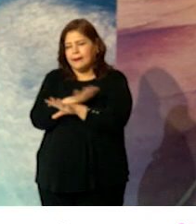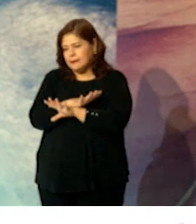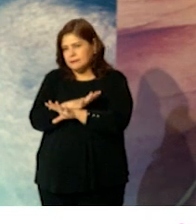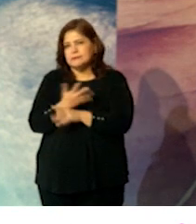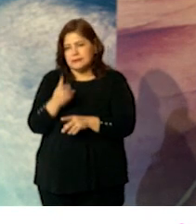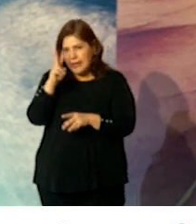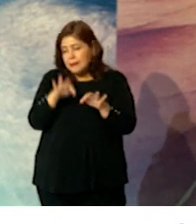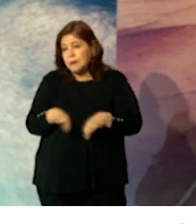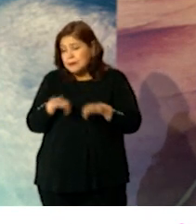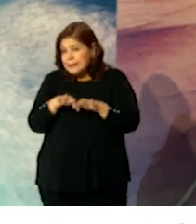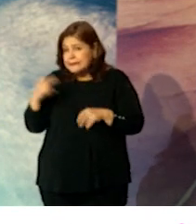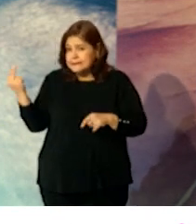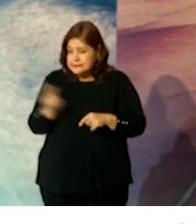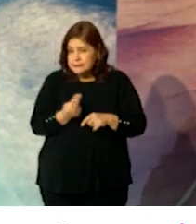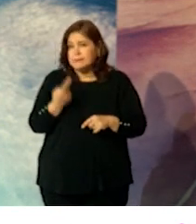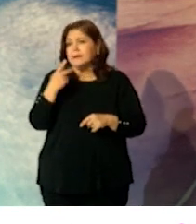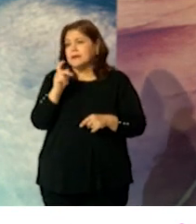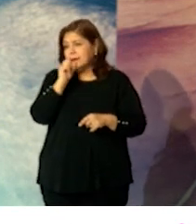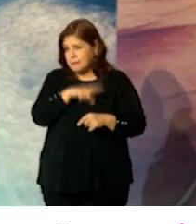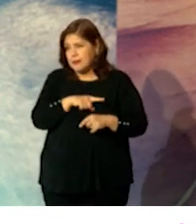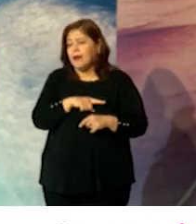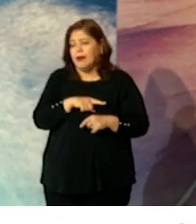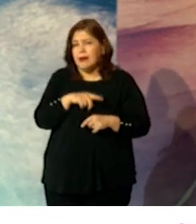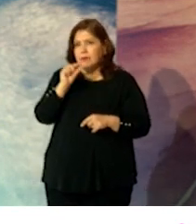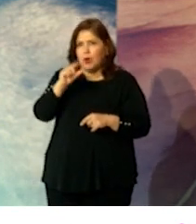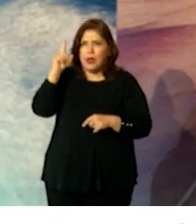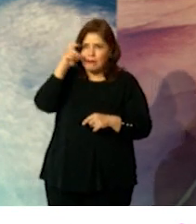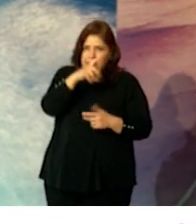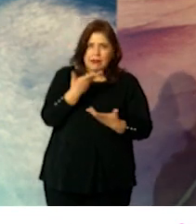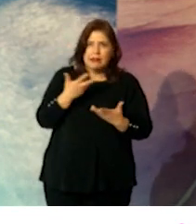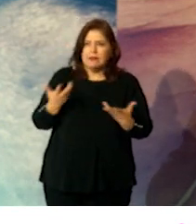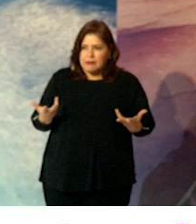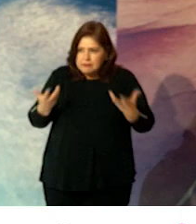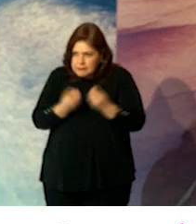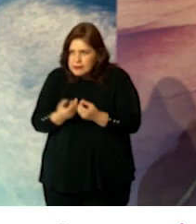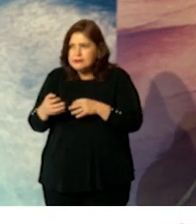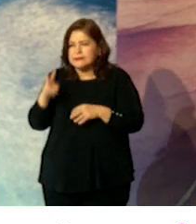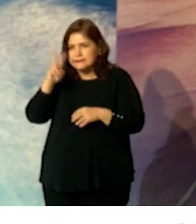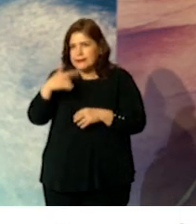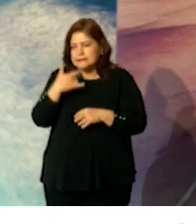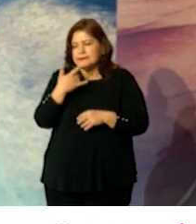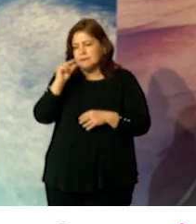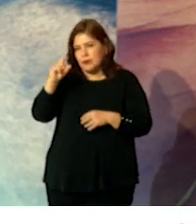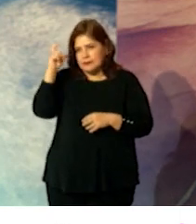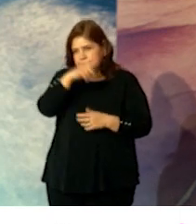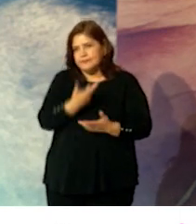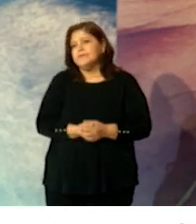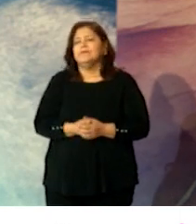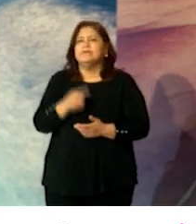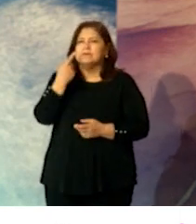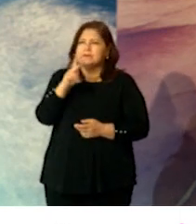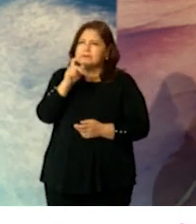que tanto se necesita, pero también tanto está costando actualmente. Y por otra parte,